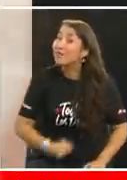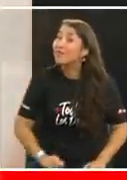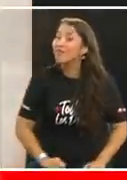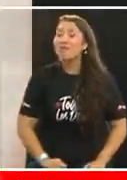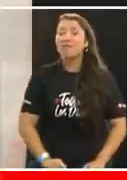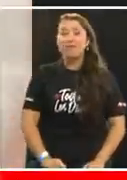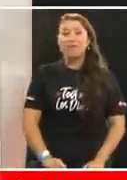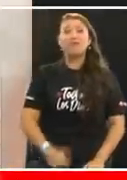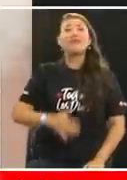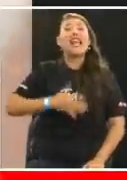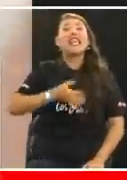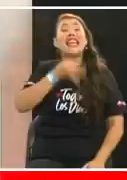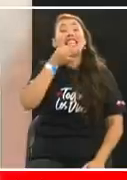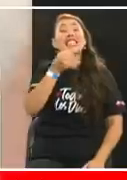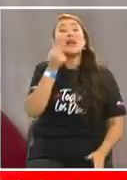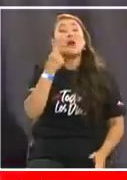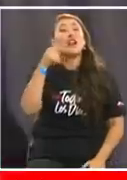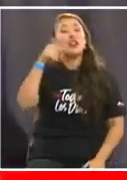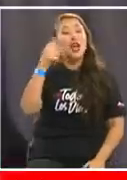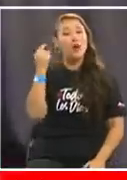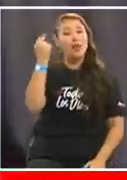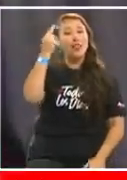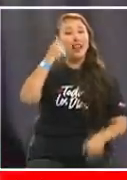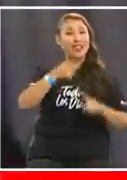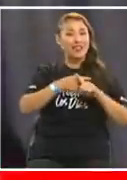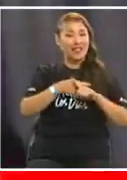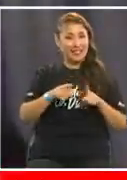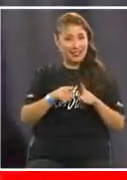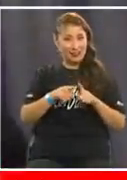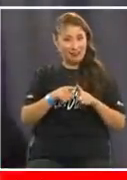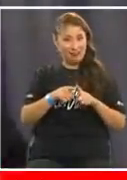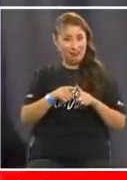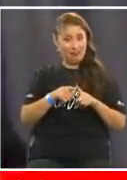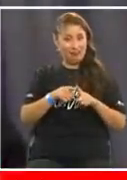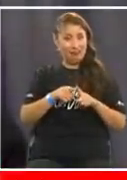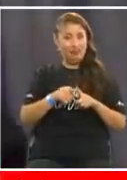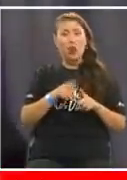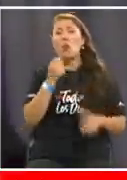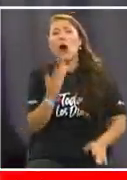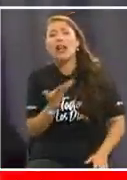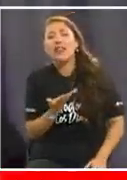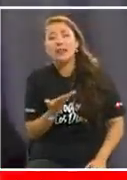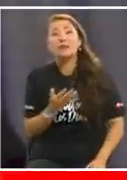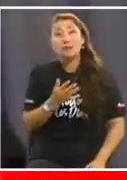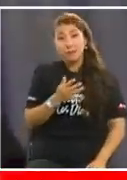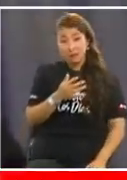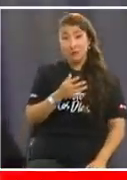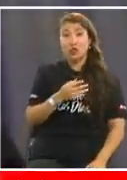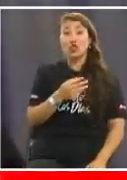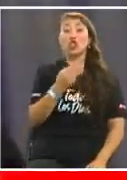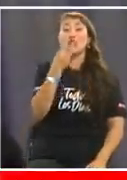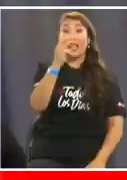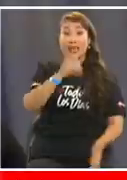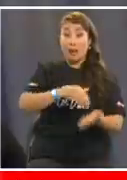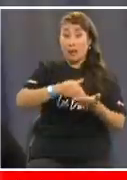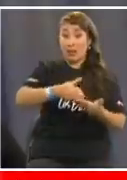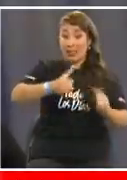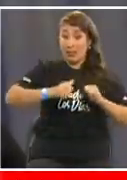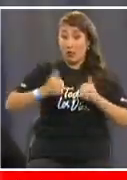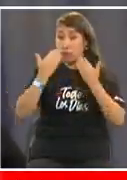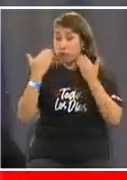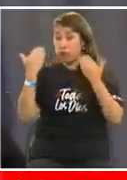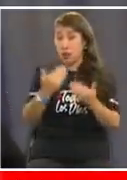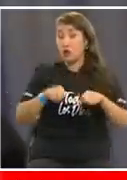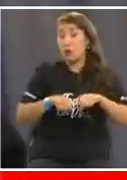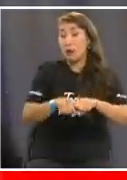No. Lo que quería decir es que hoy día se nos ocurrió algo distinto, Lucho, y es lo siguiente. A ver, para este son 30 millones, lo que queremos